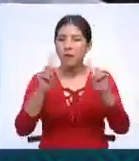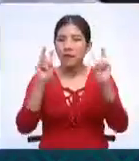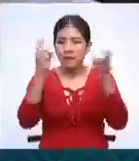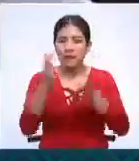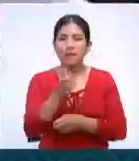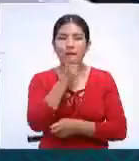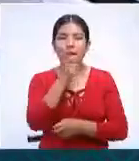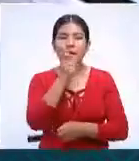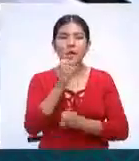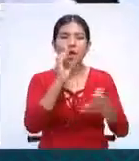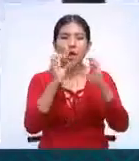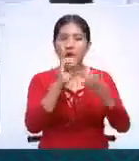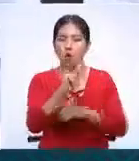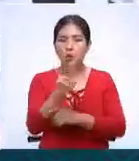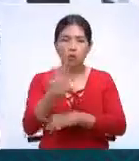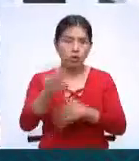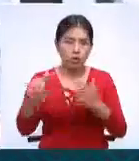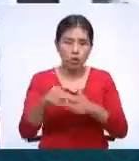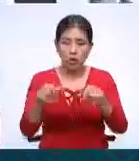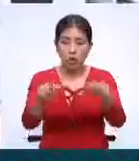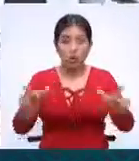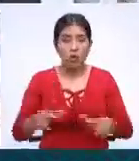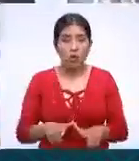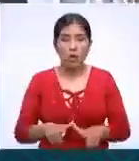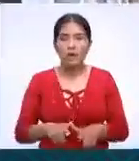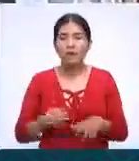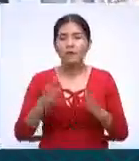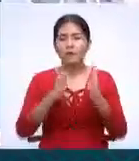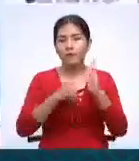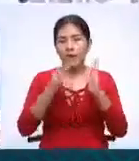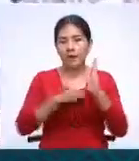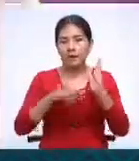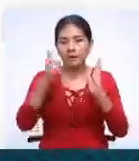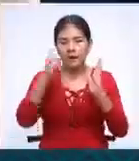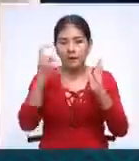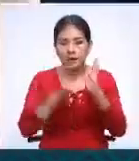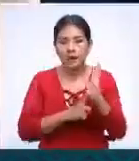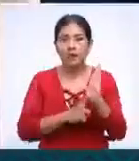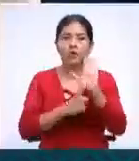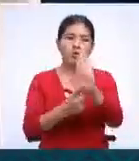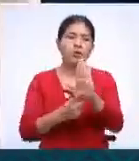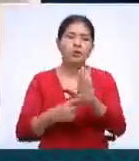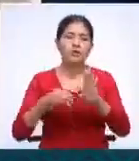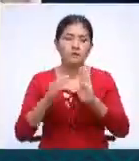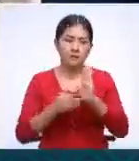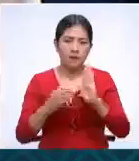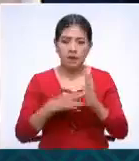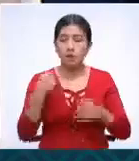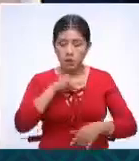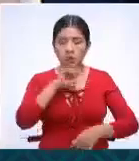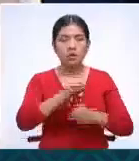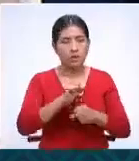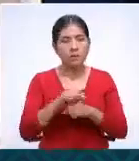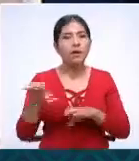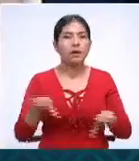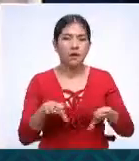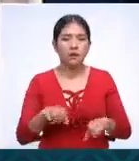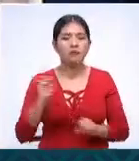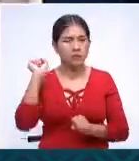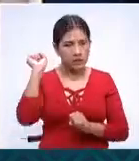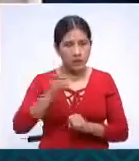de comunicación locales no les reconocen ese crecimiento, lo que estamos haciendo. Pero sí,